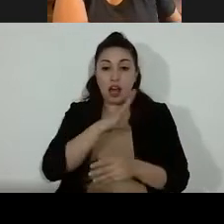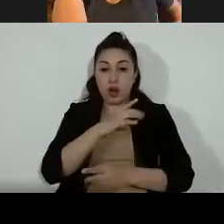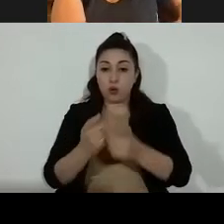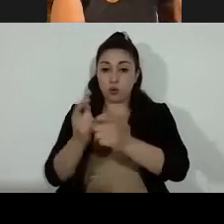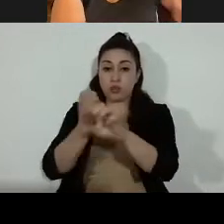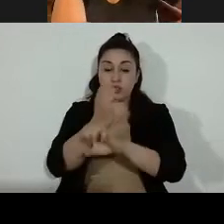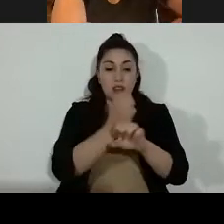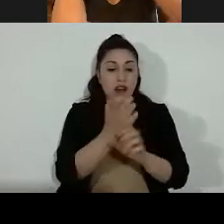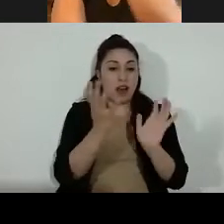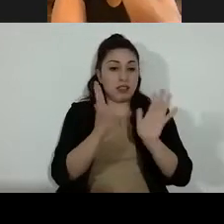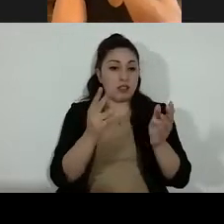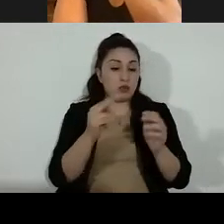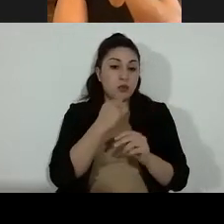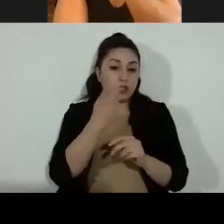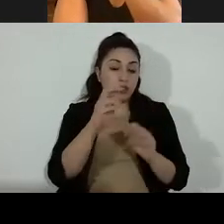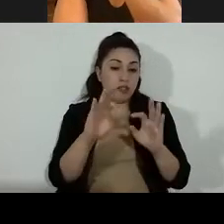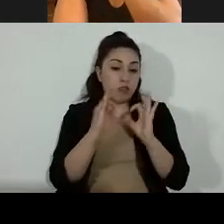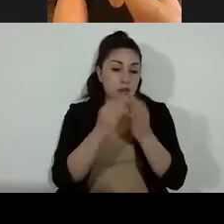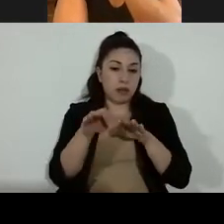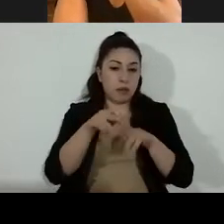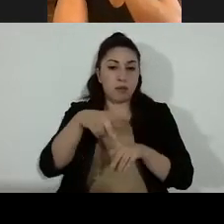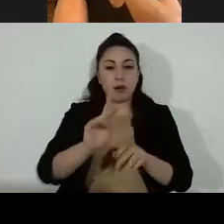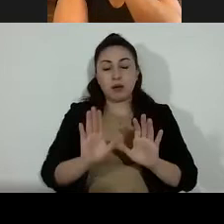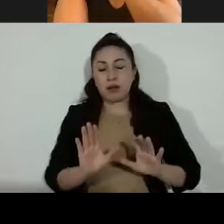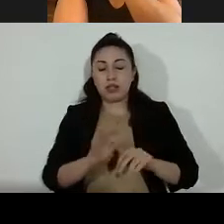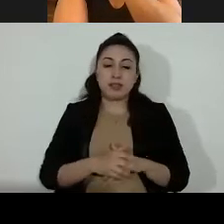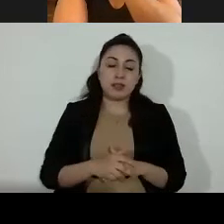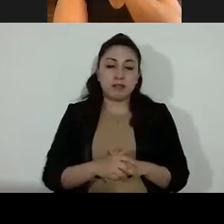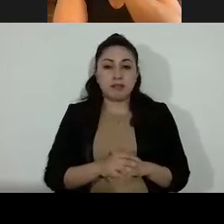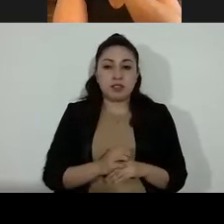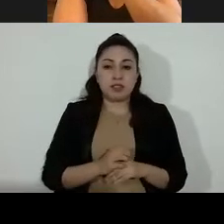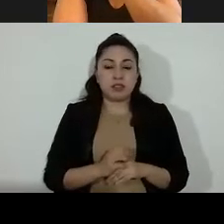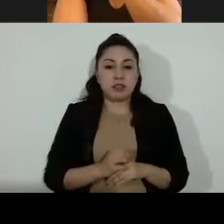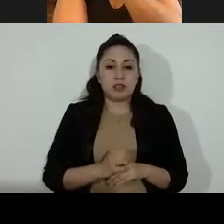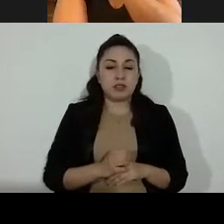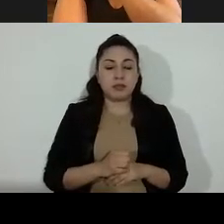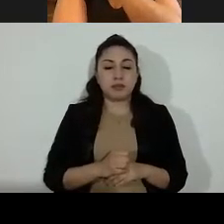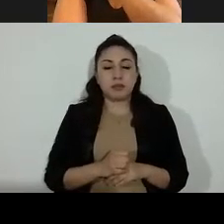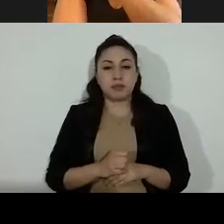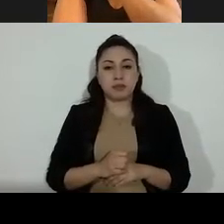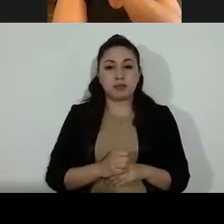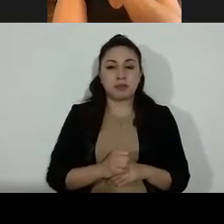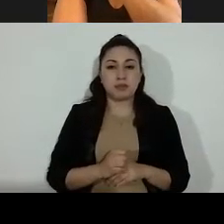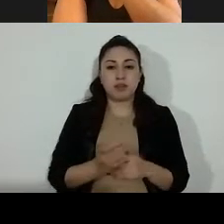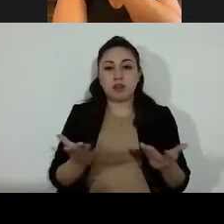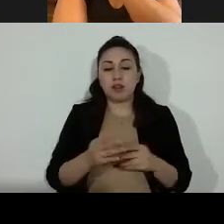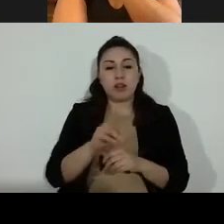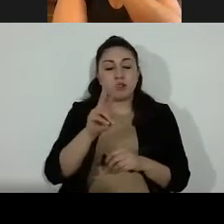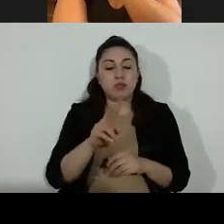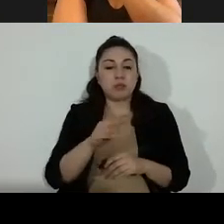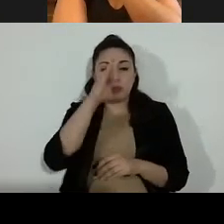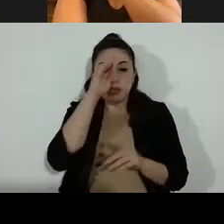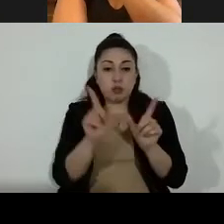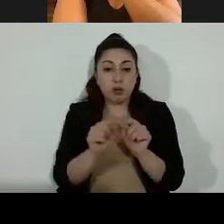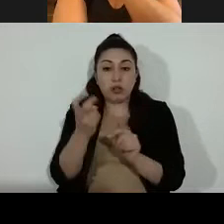este sistema. Pero bueno, tampoco es de rasgarnos las vestiduras y cerrarnos en una situación. Eso